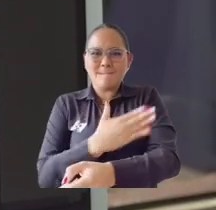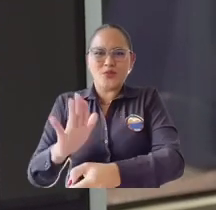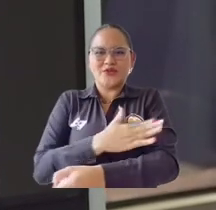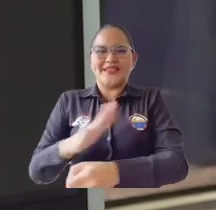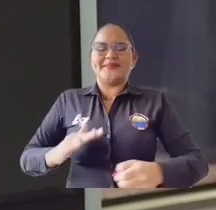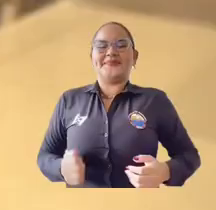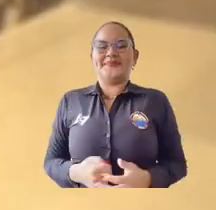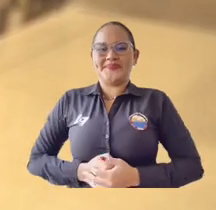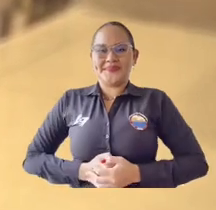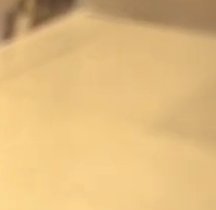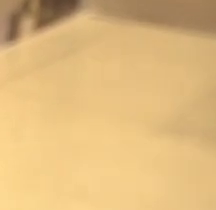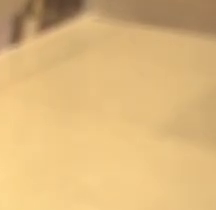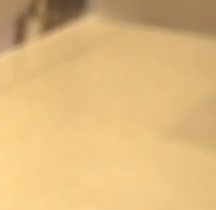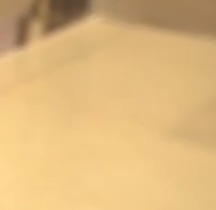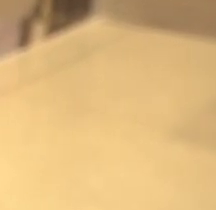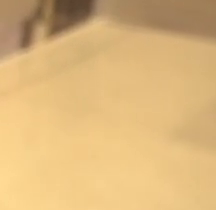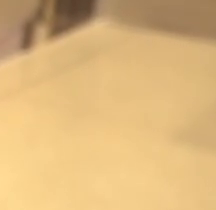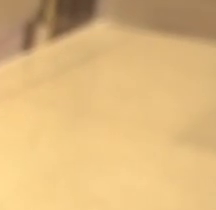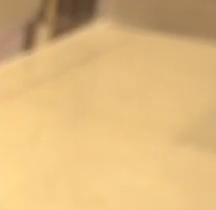gente.